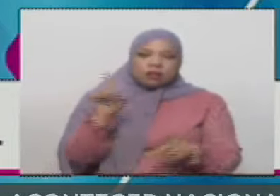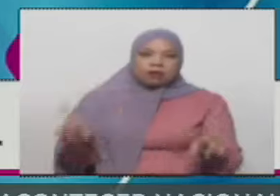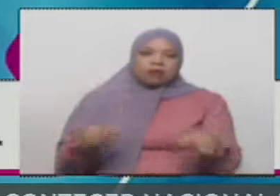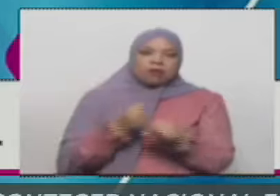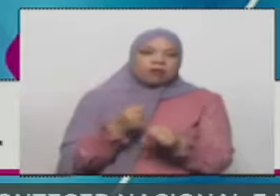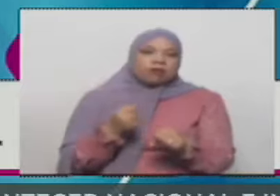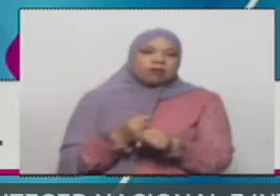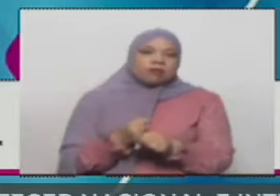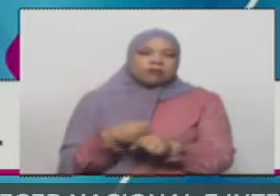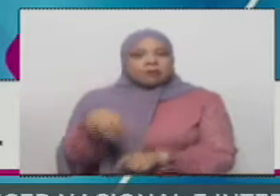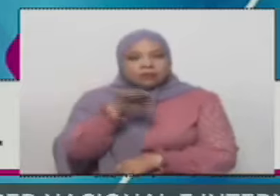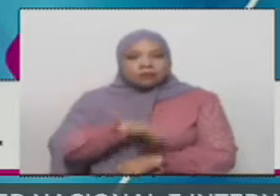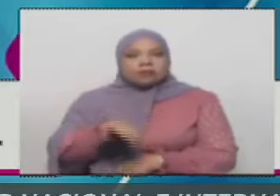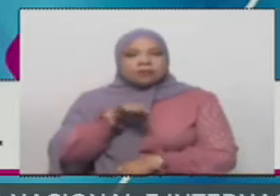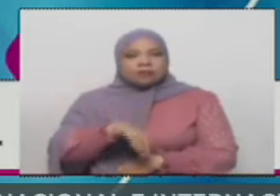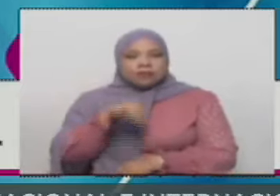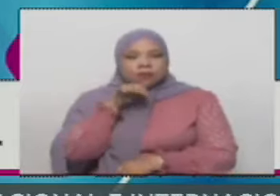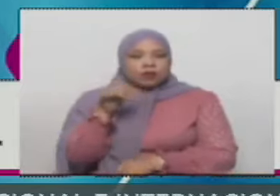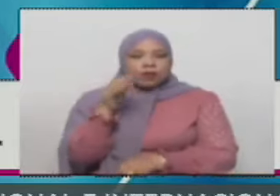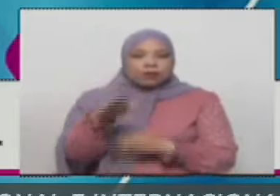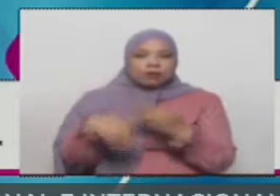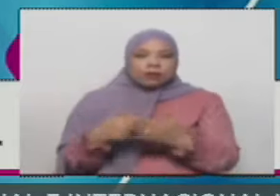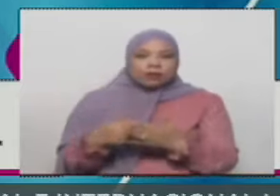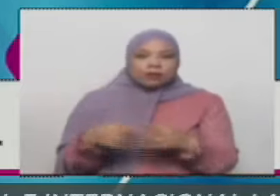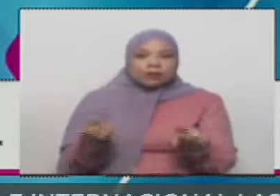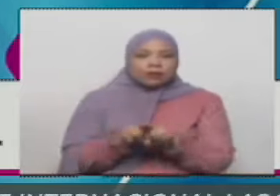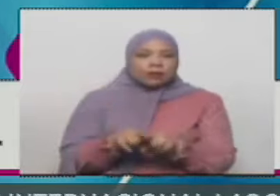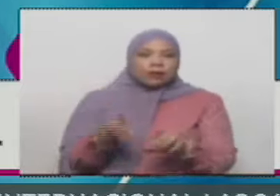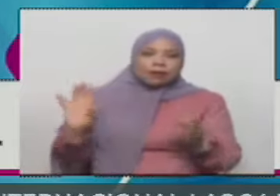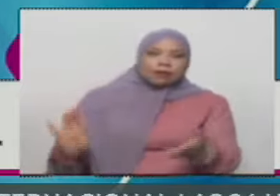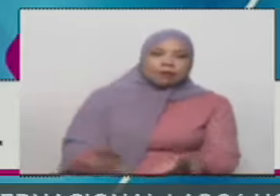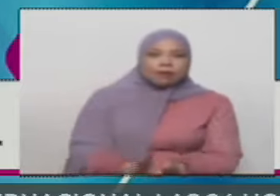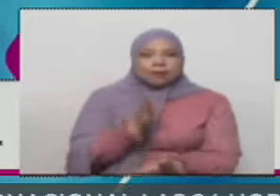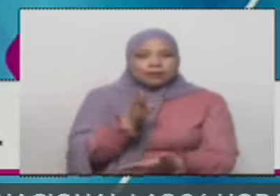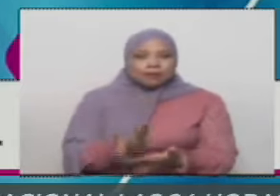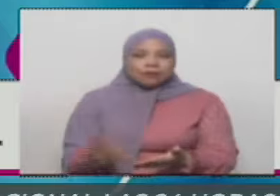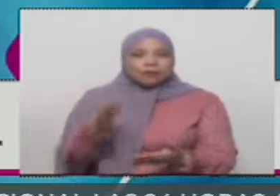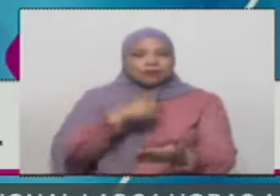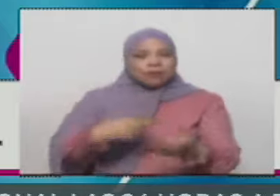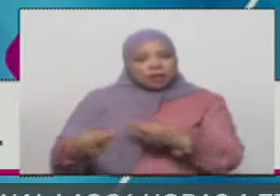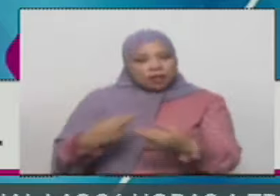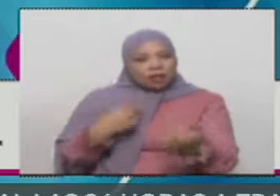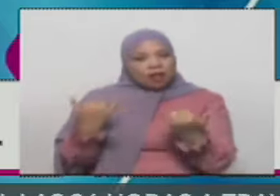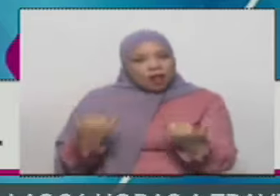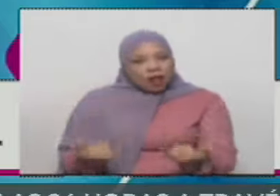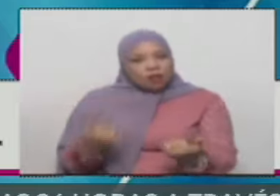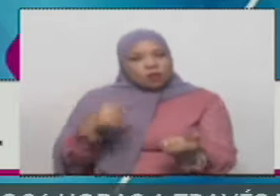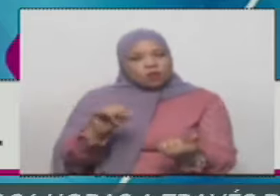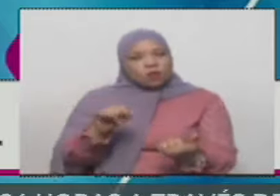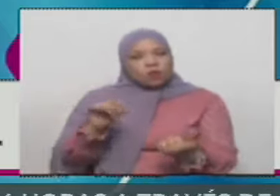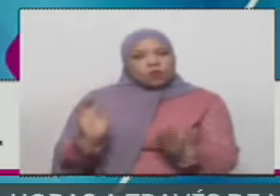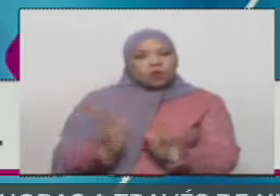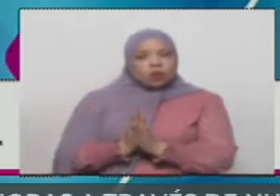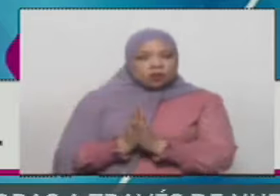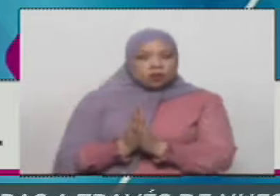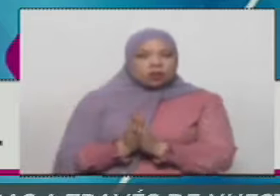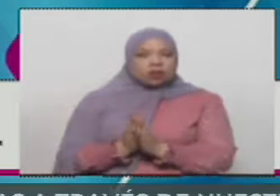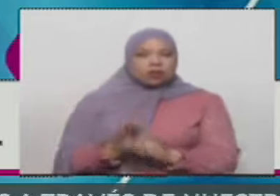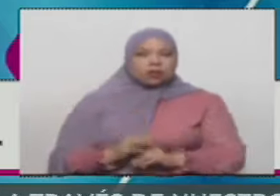musicales, de danza, de baile, de canto, vinculado a los santos,